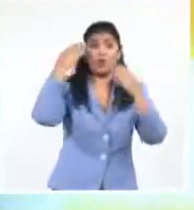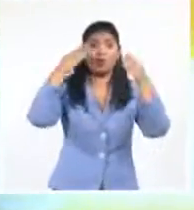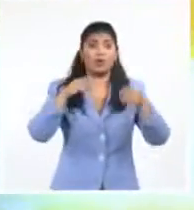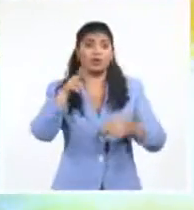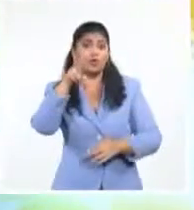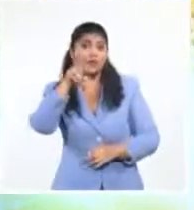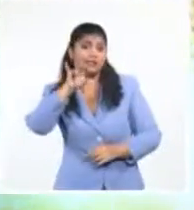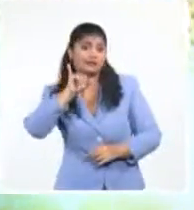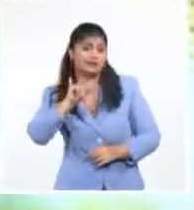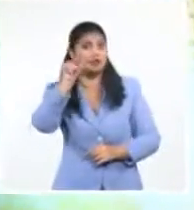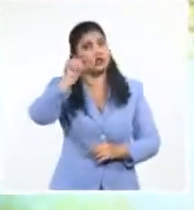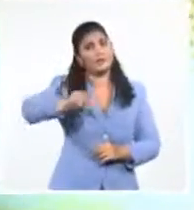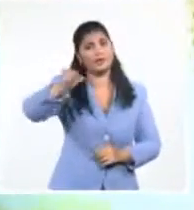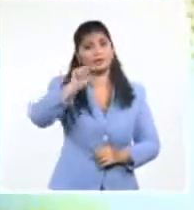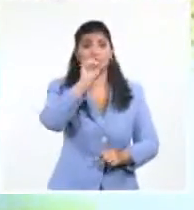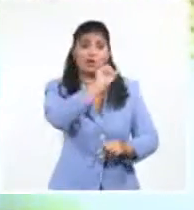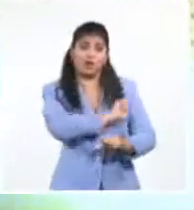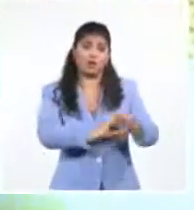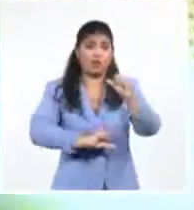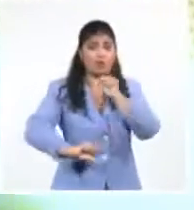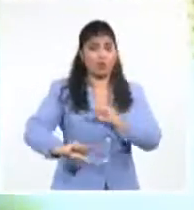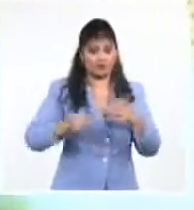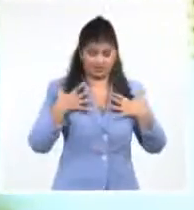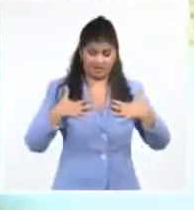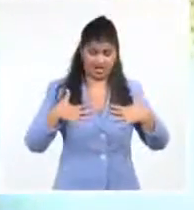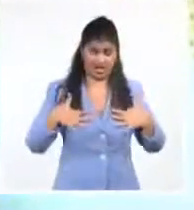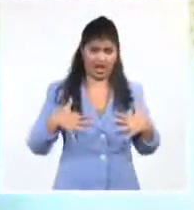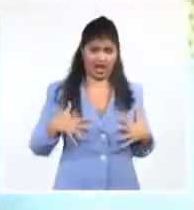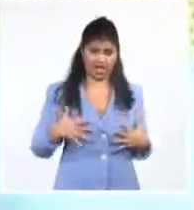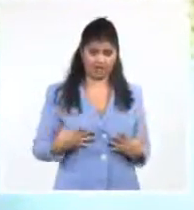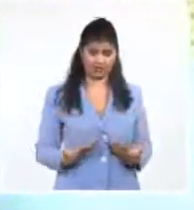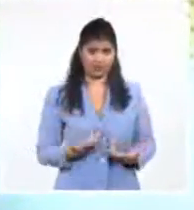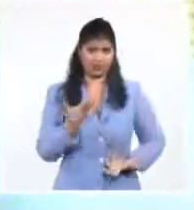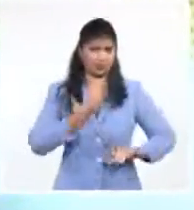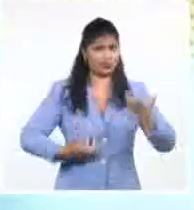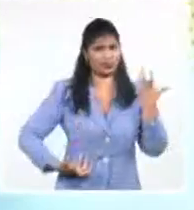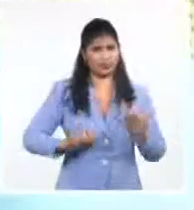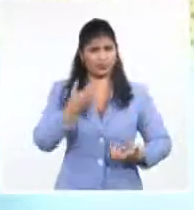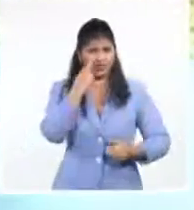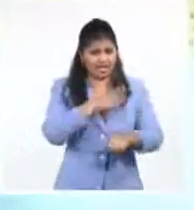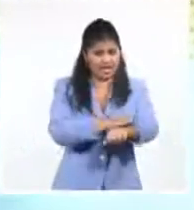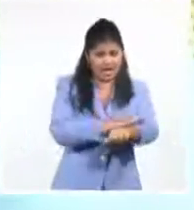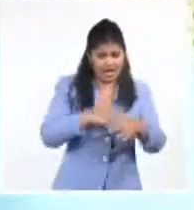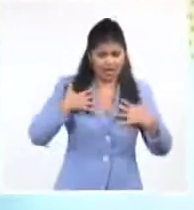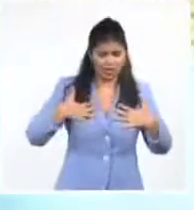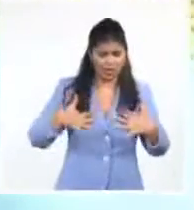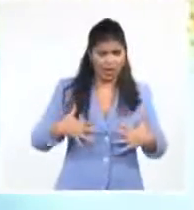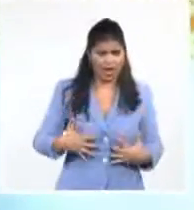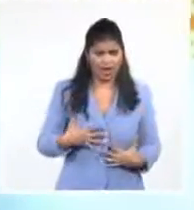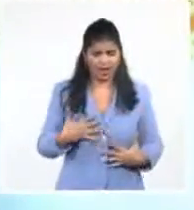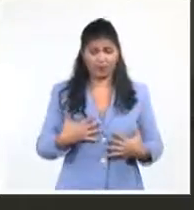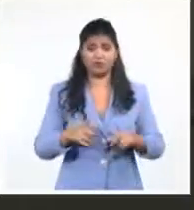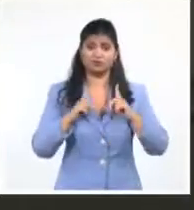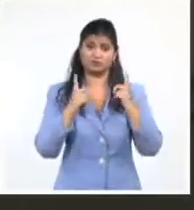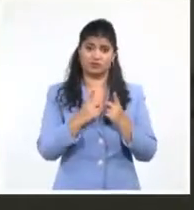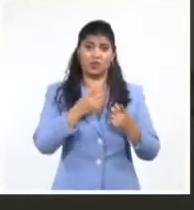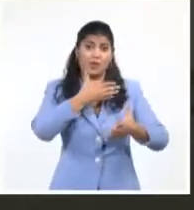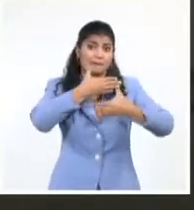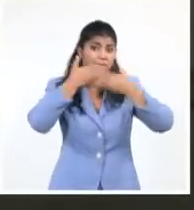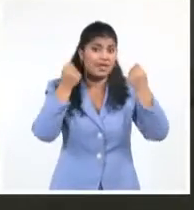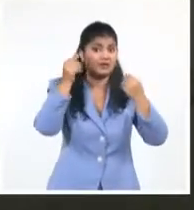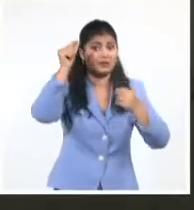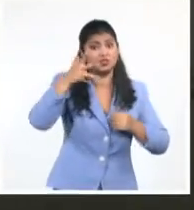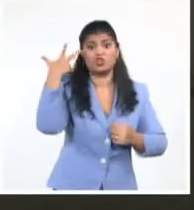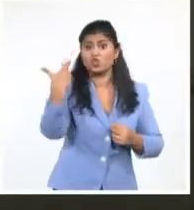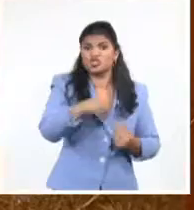de 1.000 heridos, muchos con quemaduras de gravedad y un número indeterminado de desaparecidos. De manera preliminar, las autoridades informan